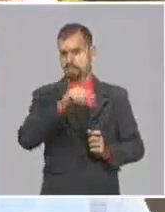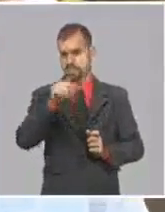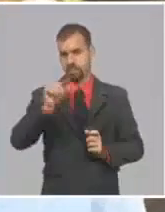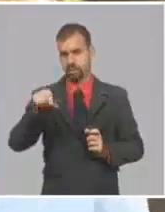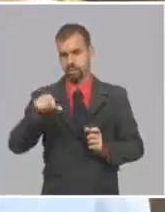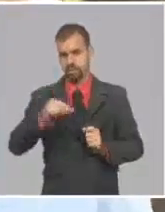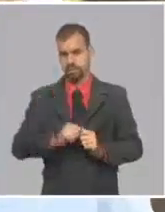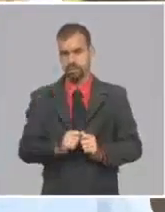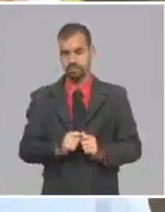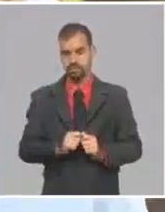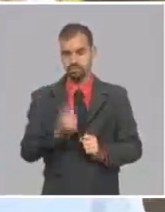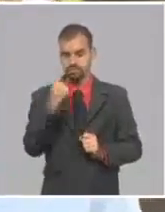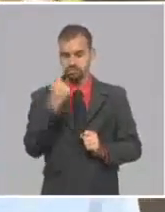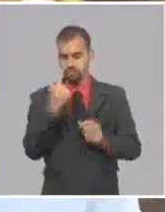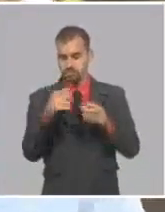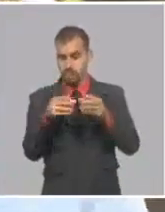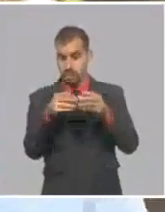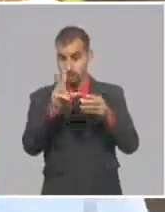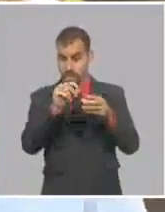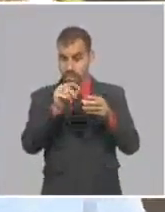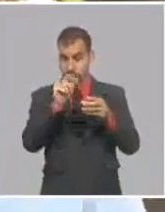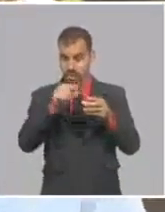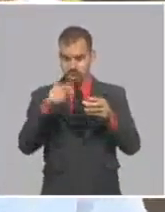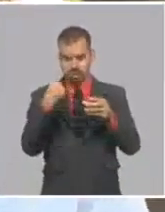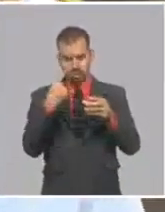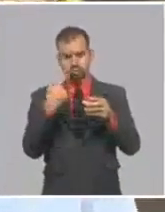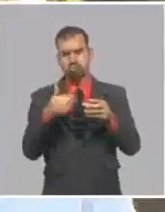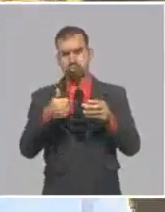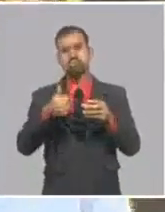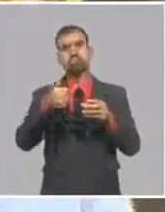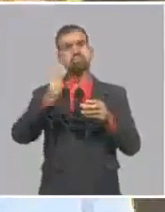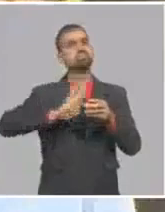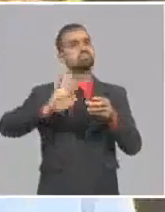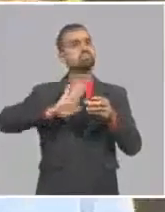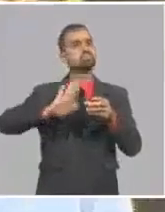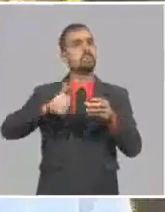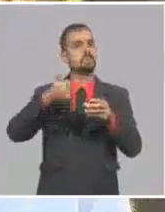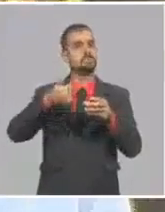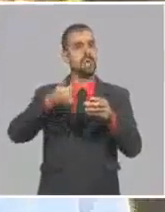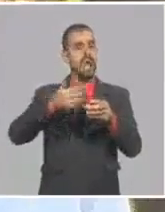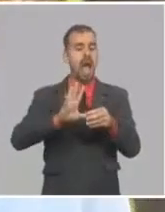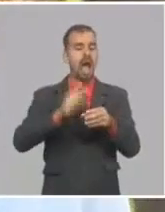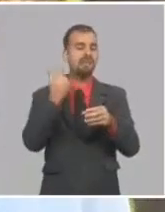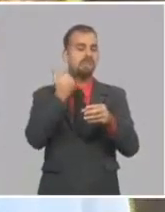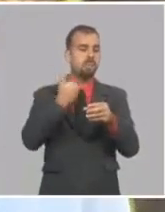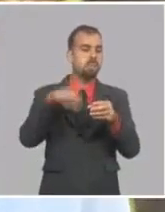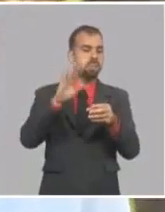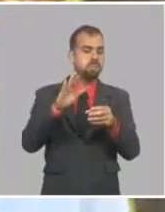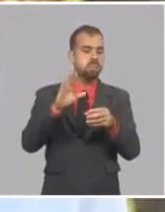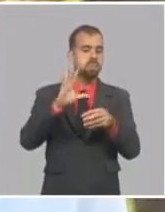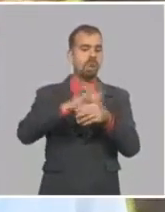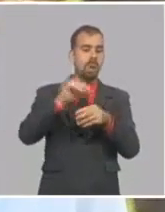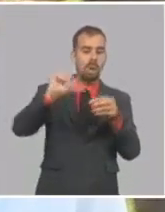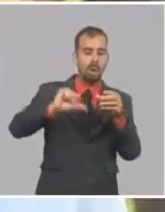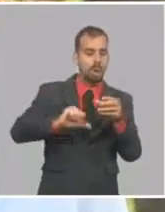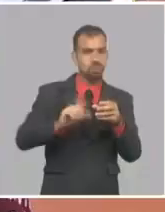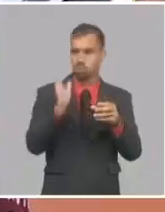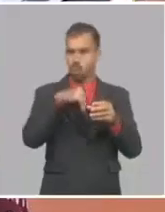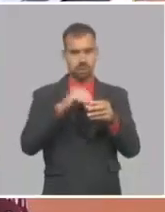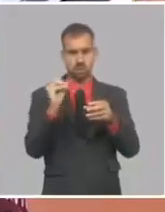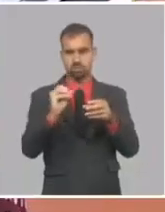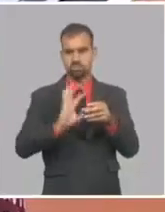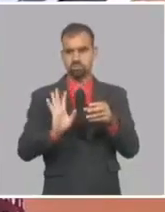personas, y los resultados de seguridad han sido muy buenos. No hemos tenido eventos adversos relacionados con la administración del producto de